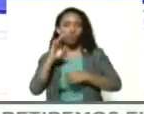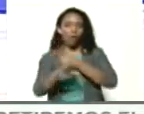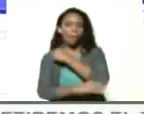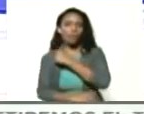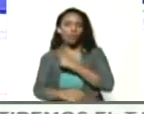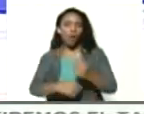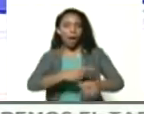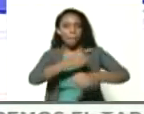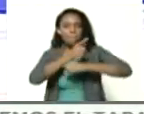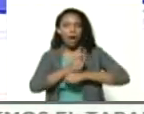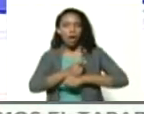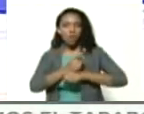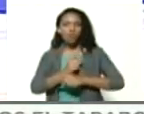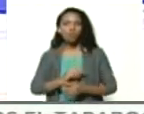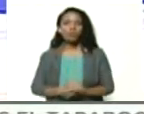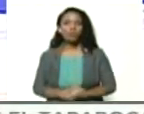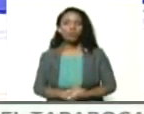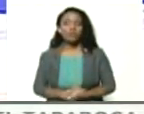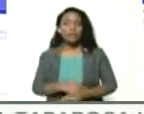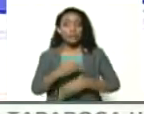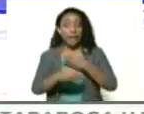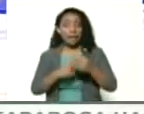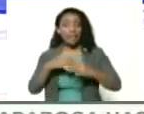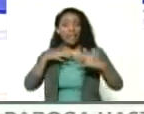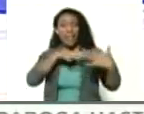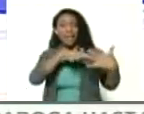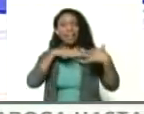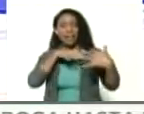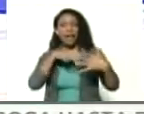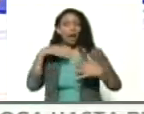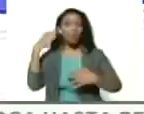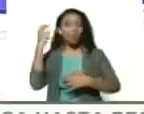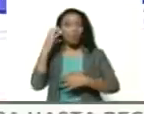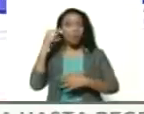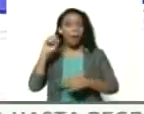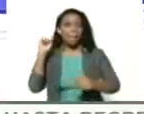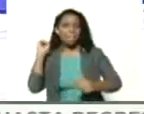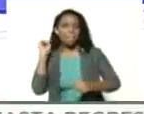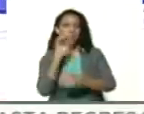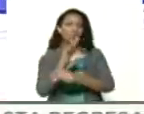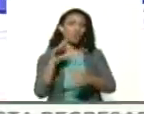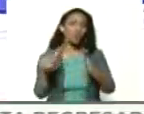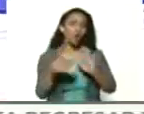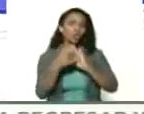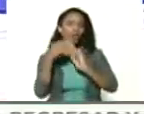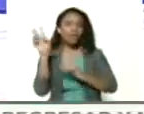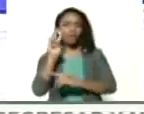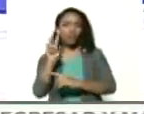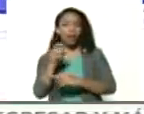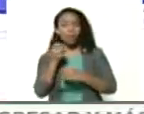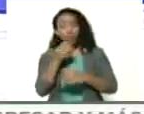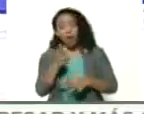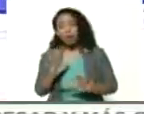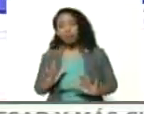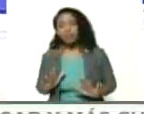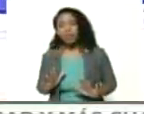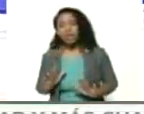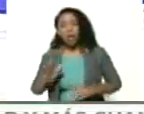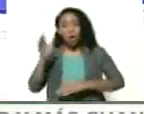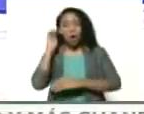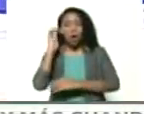armados que la guerra colombiana lanza sobre Venezuela. Bueno,